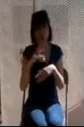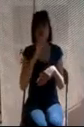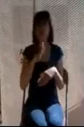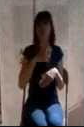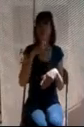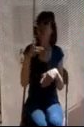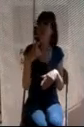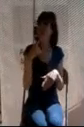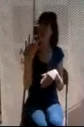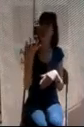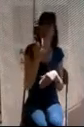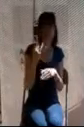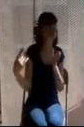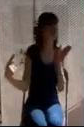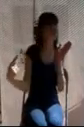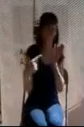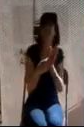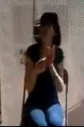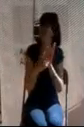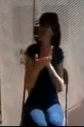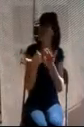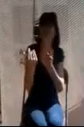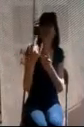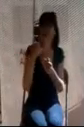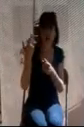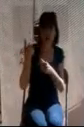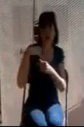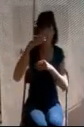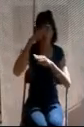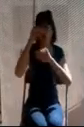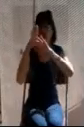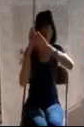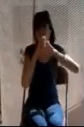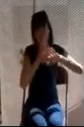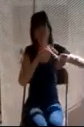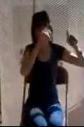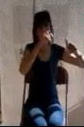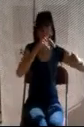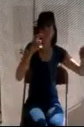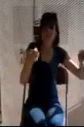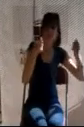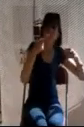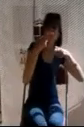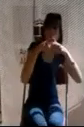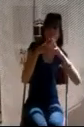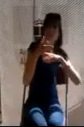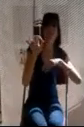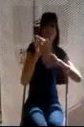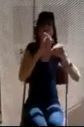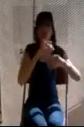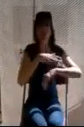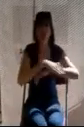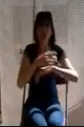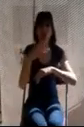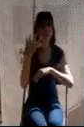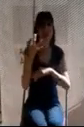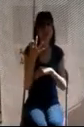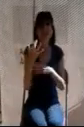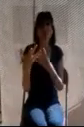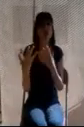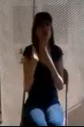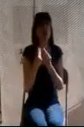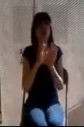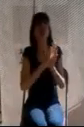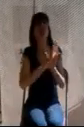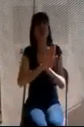apelar a que se dejen de lado por un momento los carteles políticos o la defensa del gobierno y que estén con